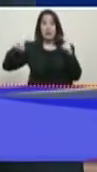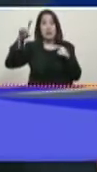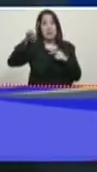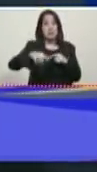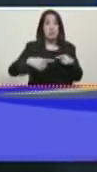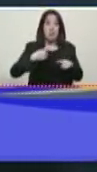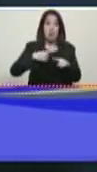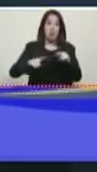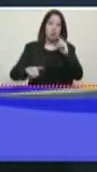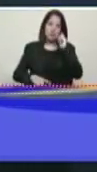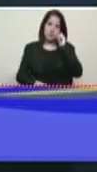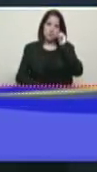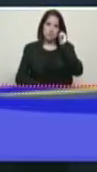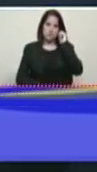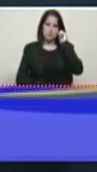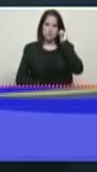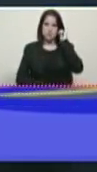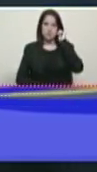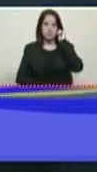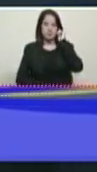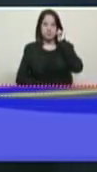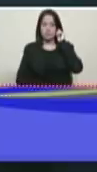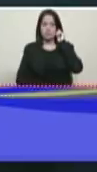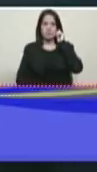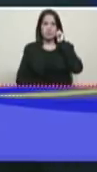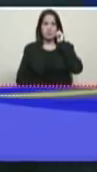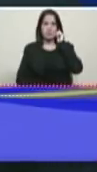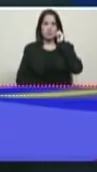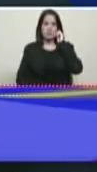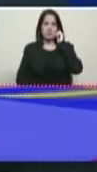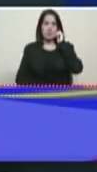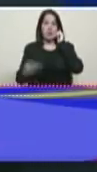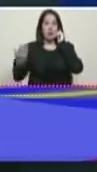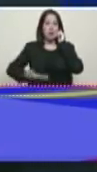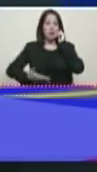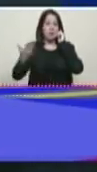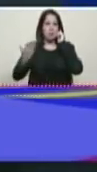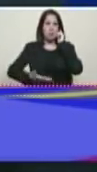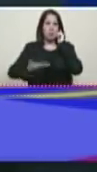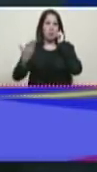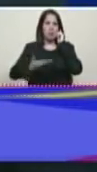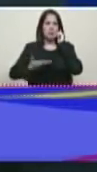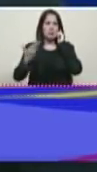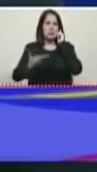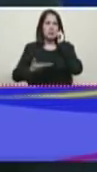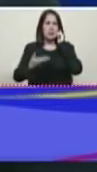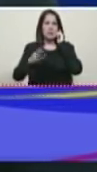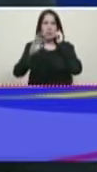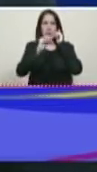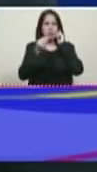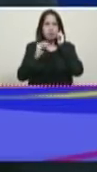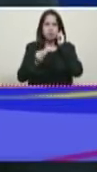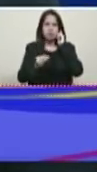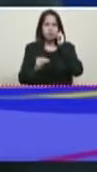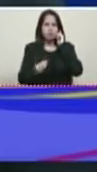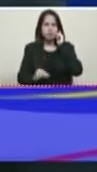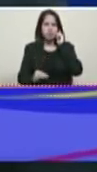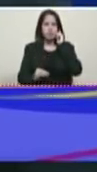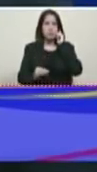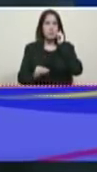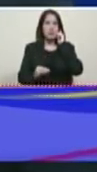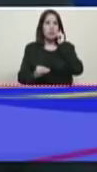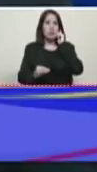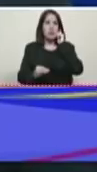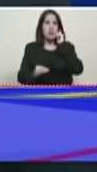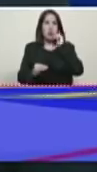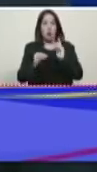tenido también una experiencia bonita con nuestro pueblo el incorporar el poder popular es fundamental para no solamente restaurar correo solamente restaurar sino